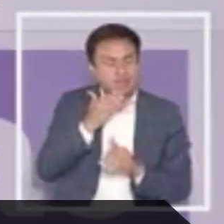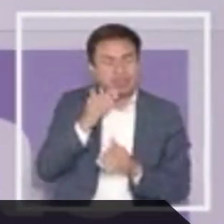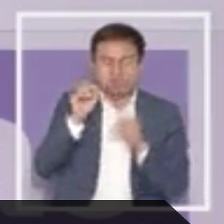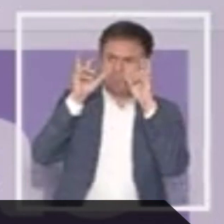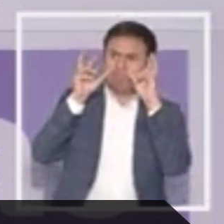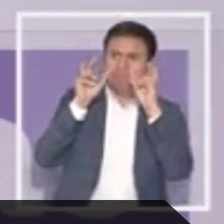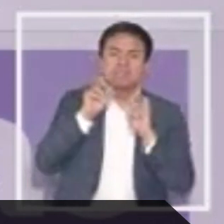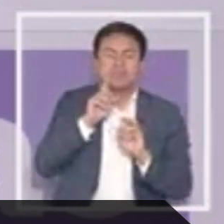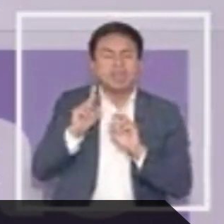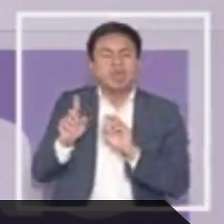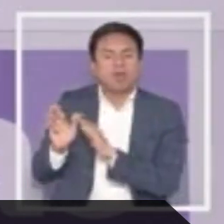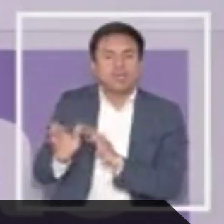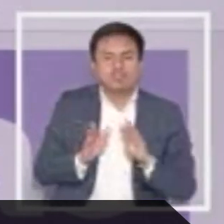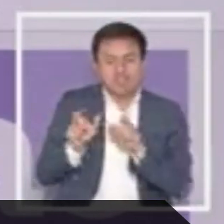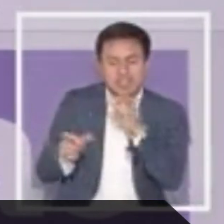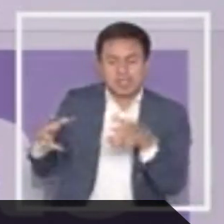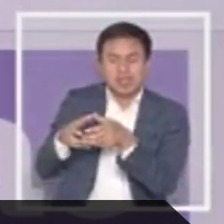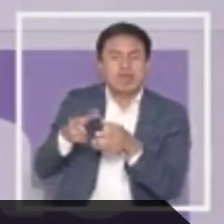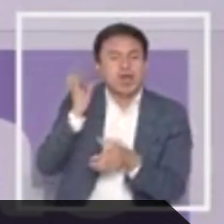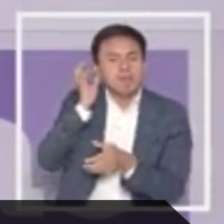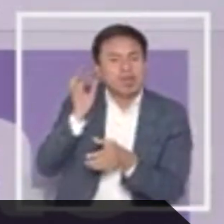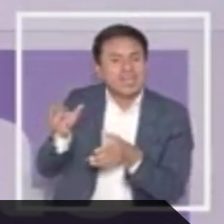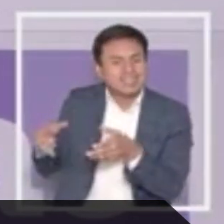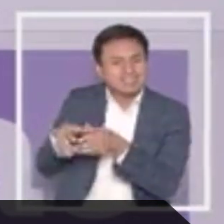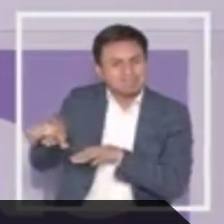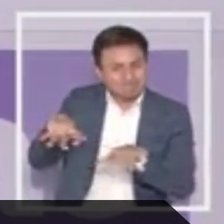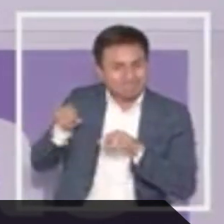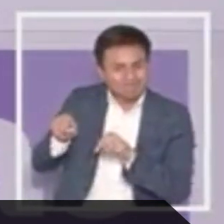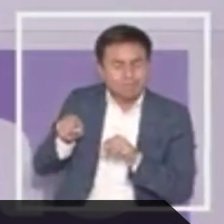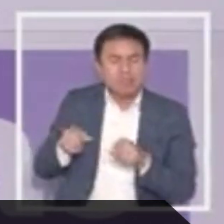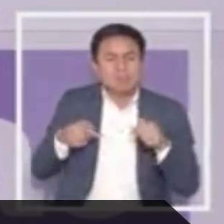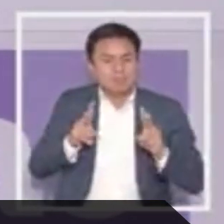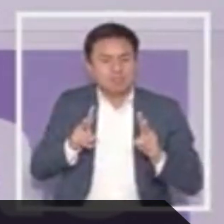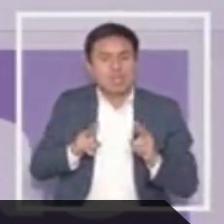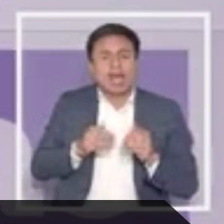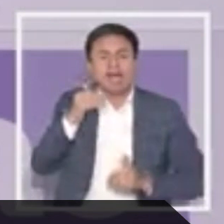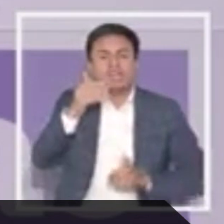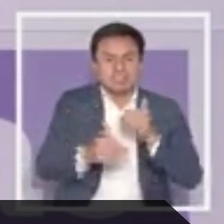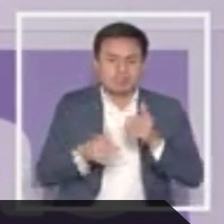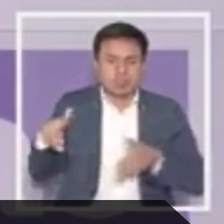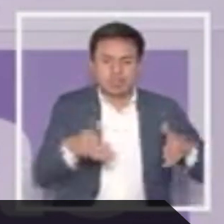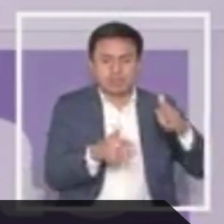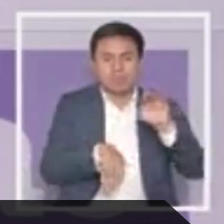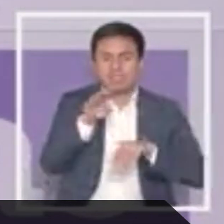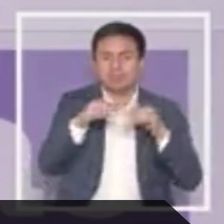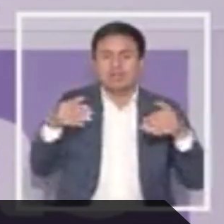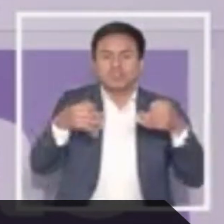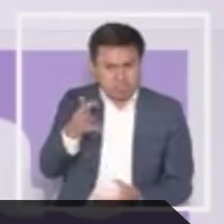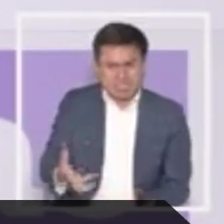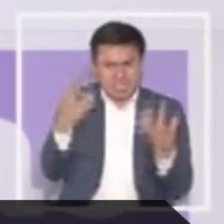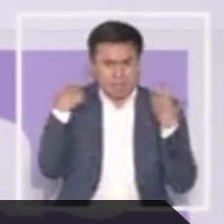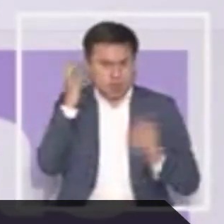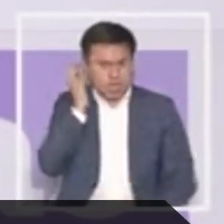por cierto, de la organización de las mujeres, que es la que permite que hoy día estemos acá avanzando en este camino por mayor igualdad, justicia y